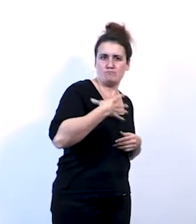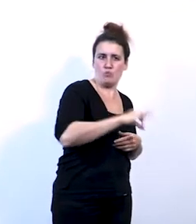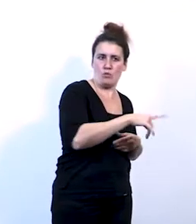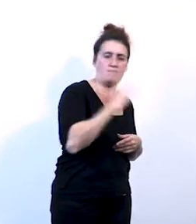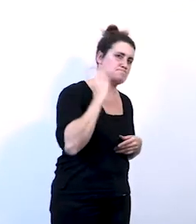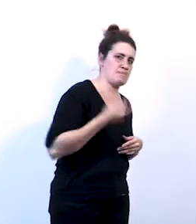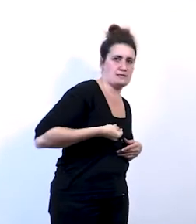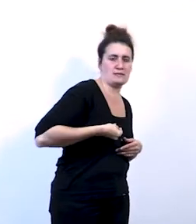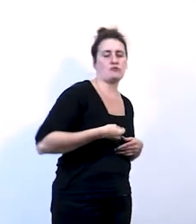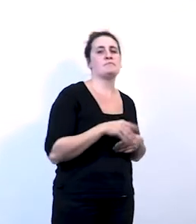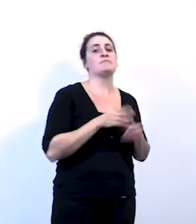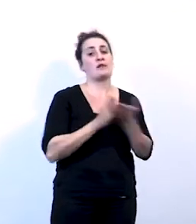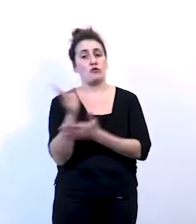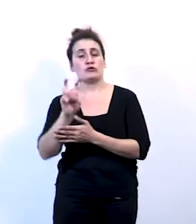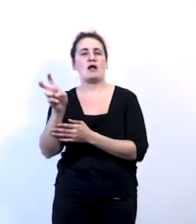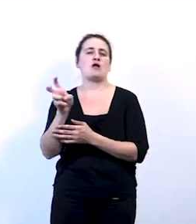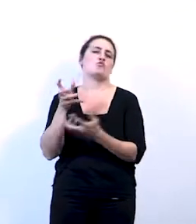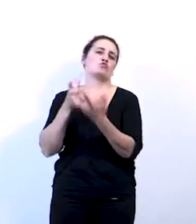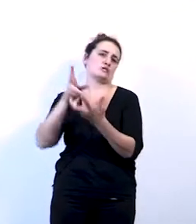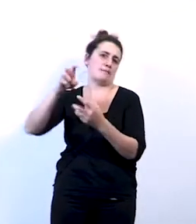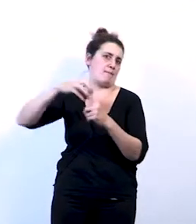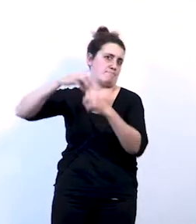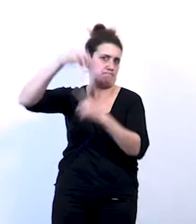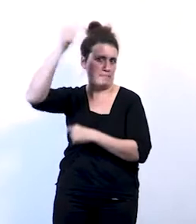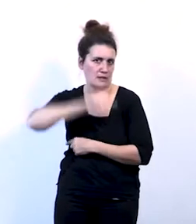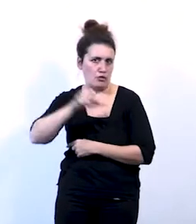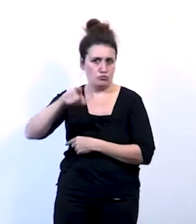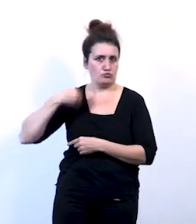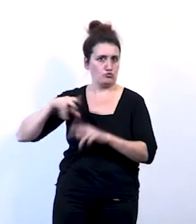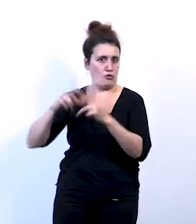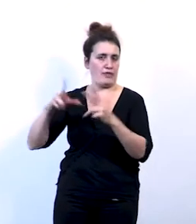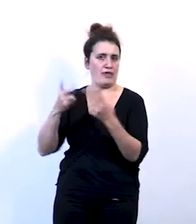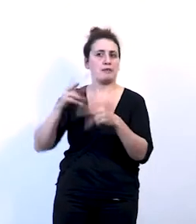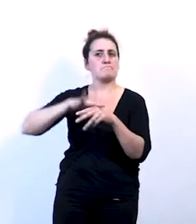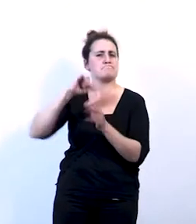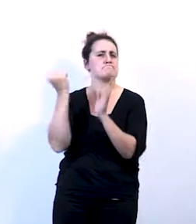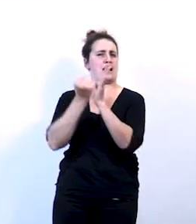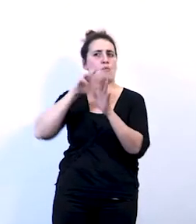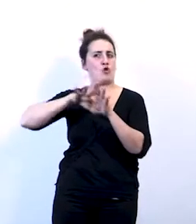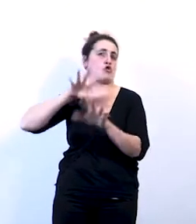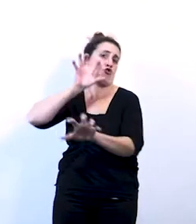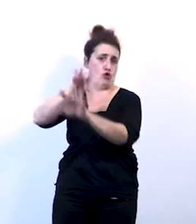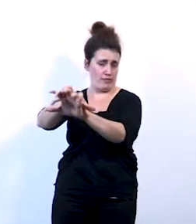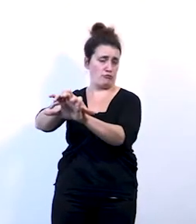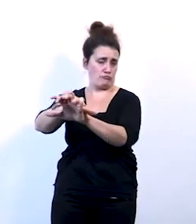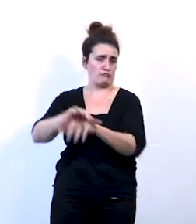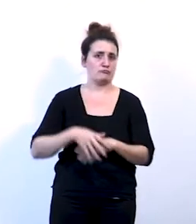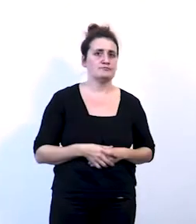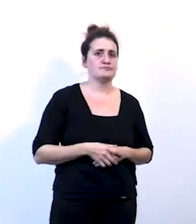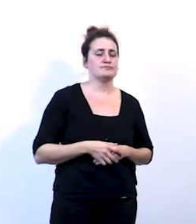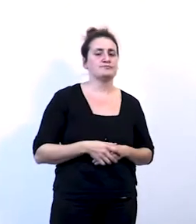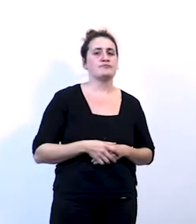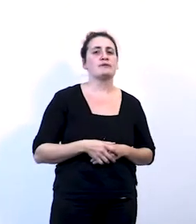otro, la lucha contra el patriarcado en su propia sociedad, marcada por una historia de colonización. Para